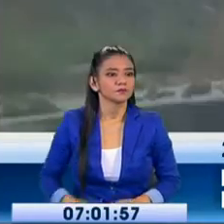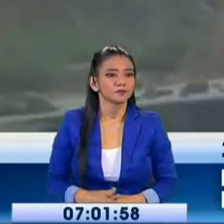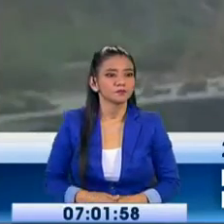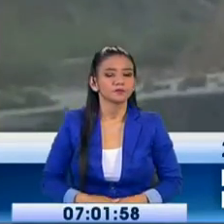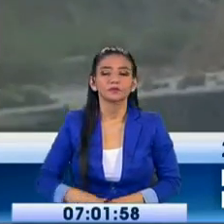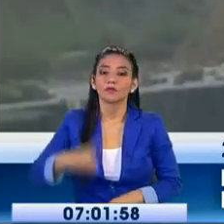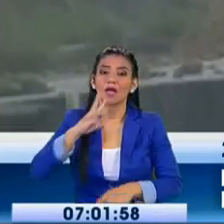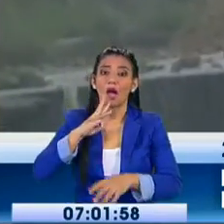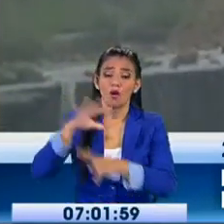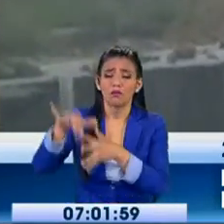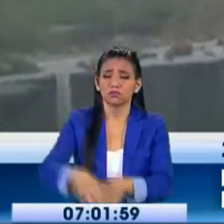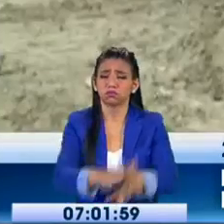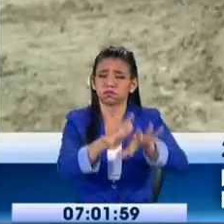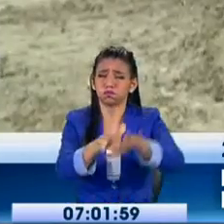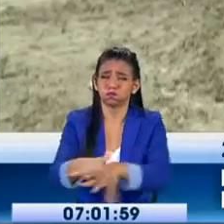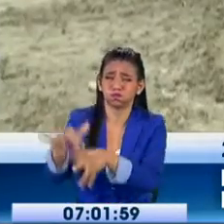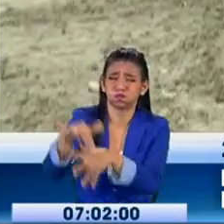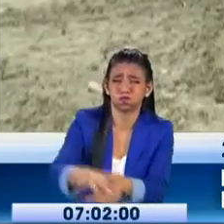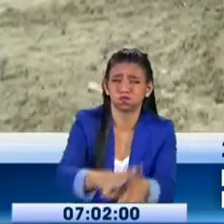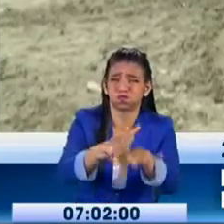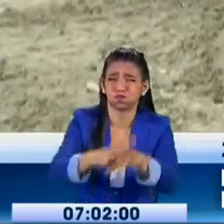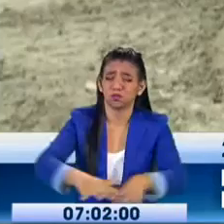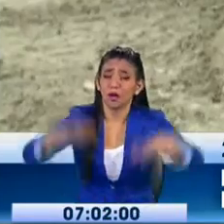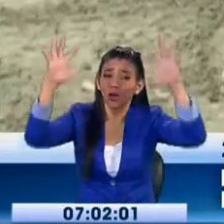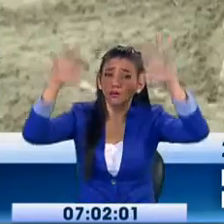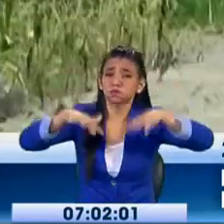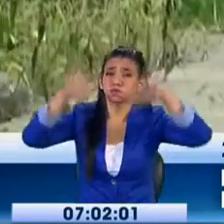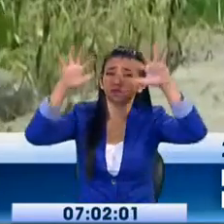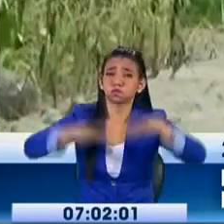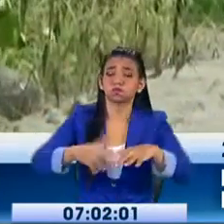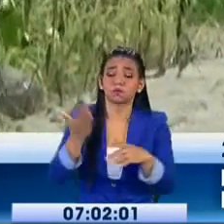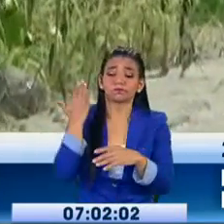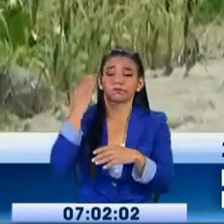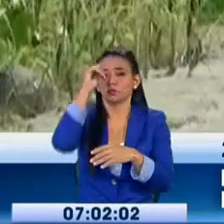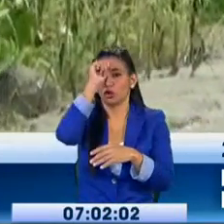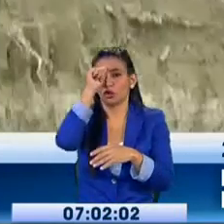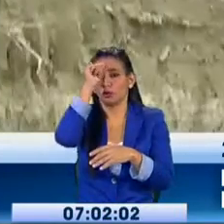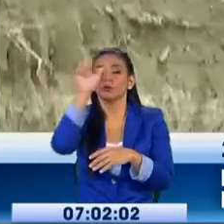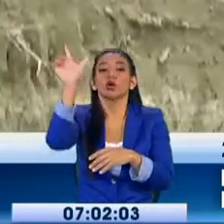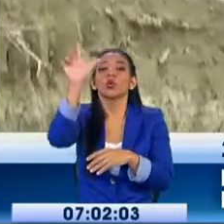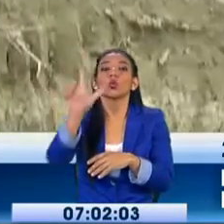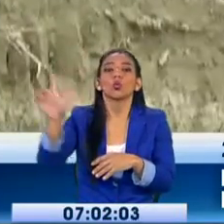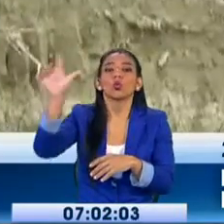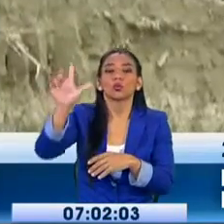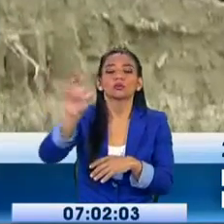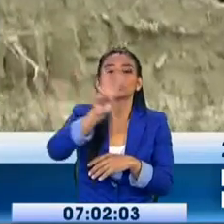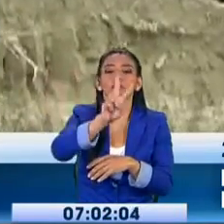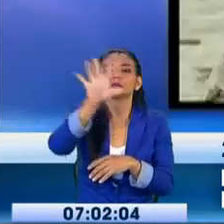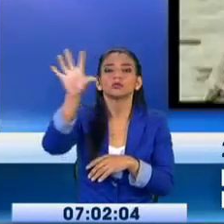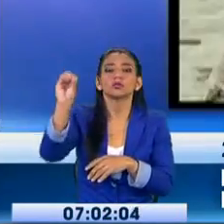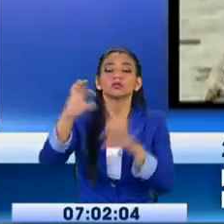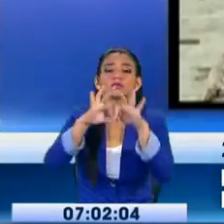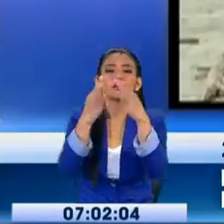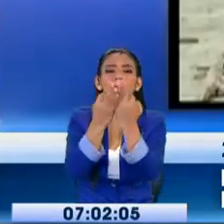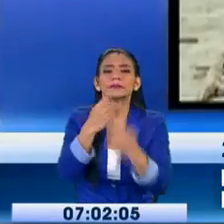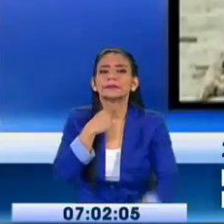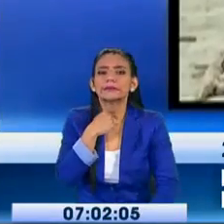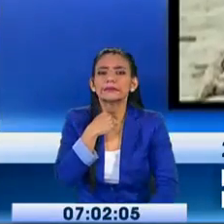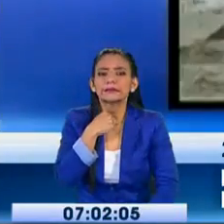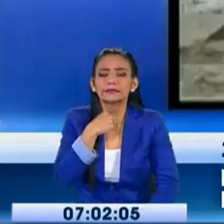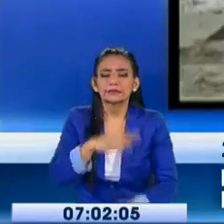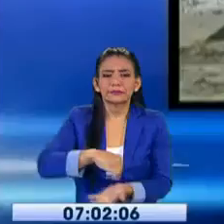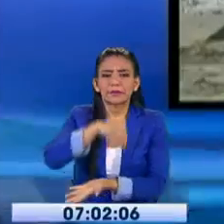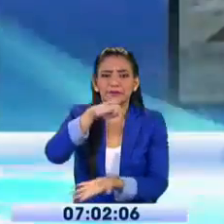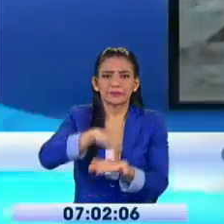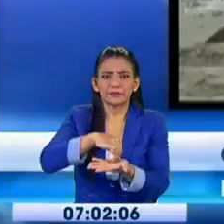Oleajes y lluvias, dos fenómenos naturales que causaron estragos entre el domingo y el lunes en 250 familias en Manabí. 150 en El